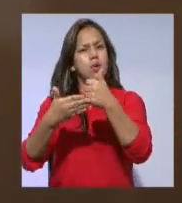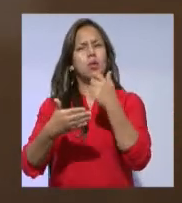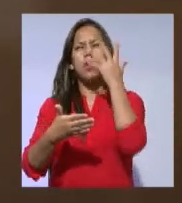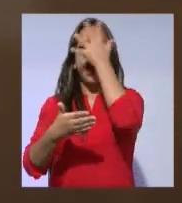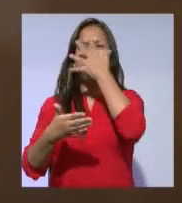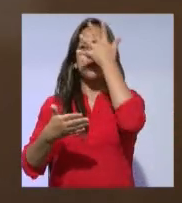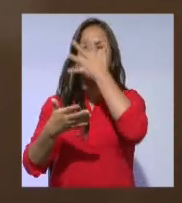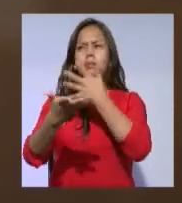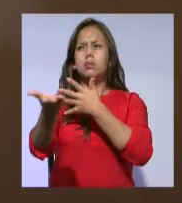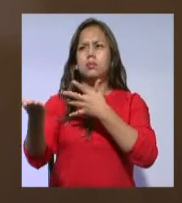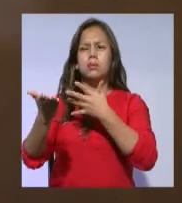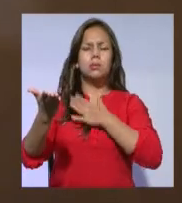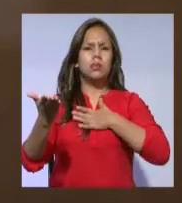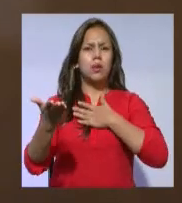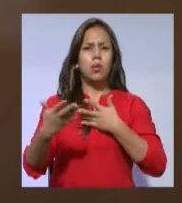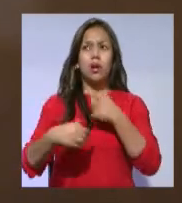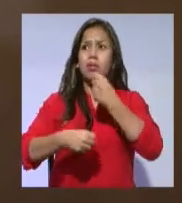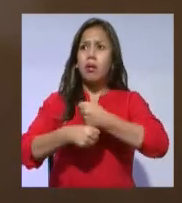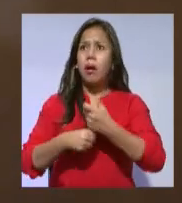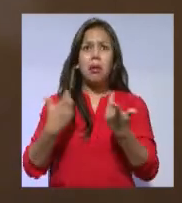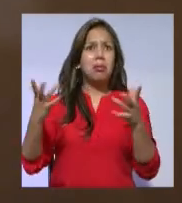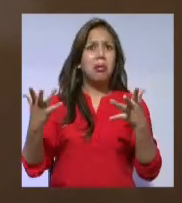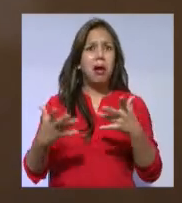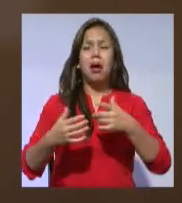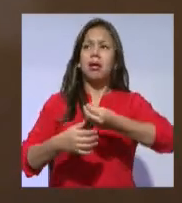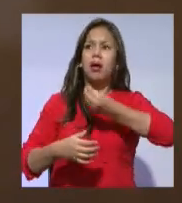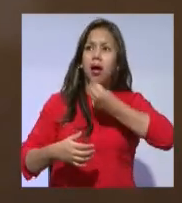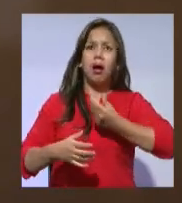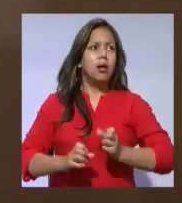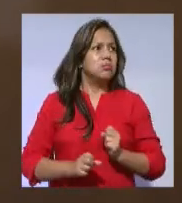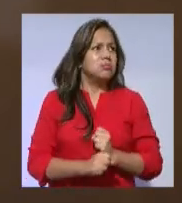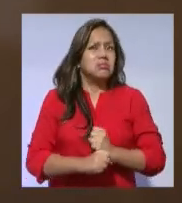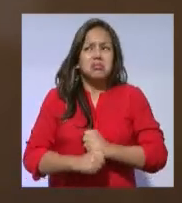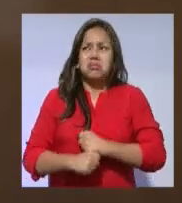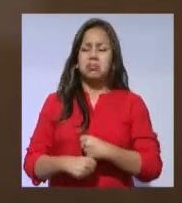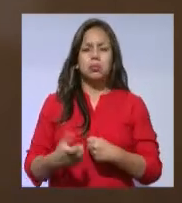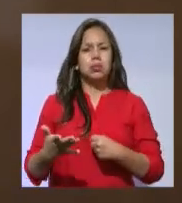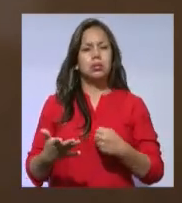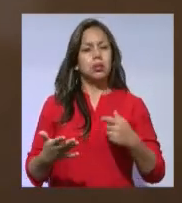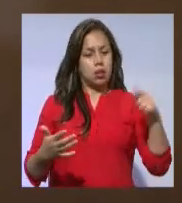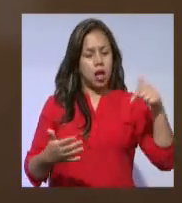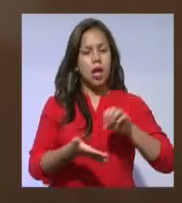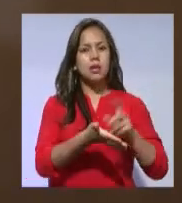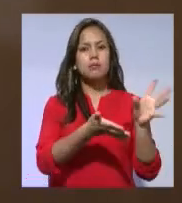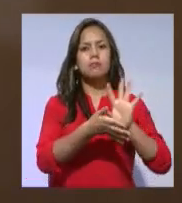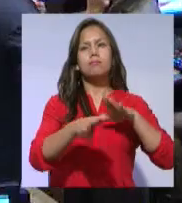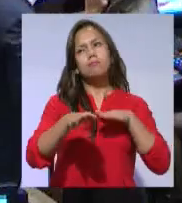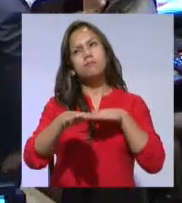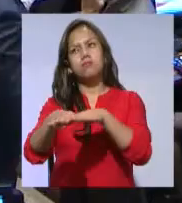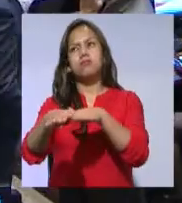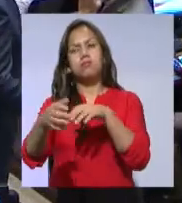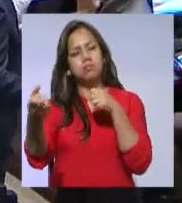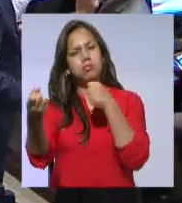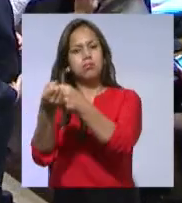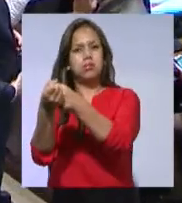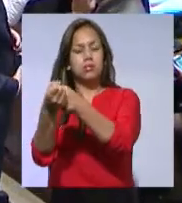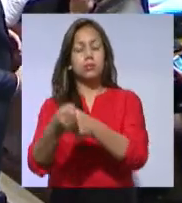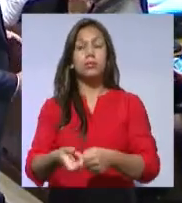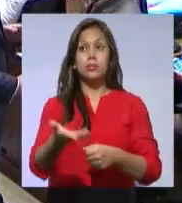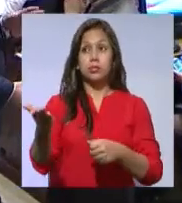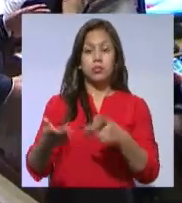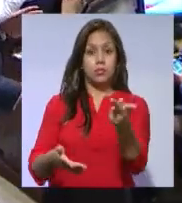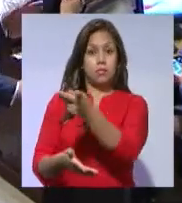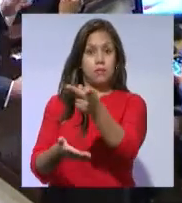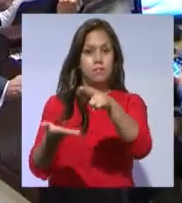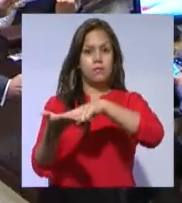trabajos que están pasando hambre de que éstas sientan respaldados por la asamblea nacional el desarrollo de ambas sesiones